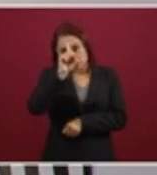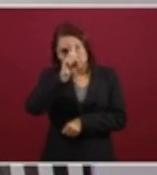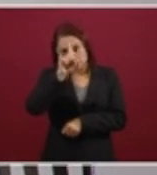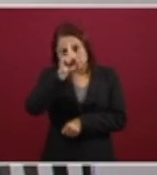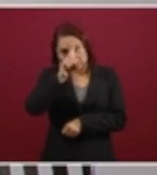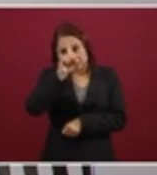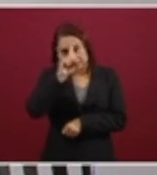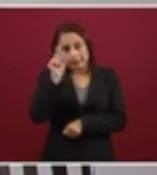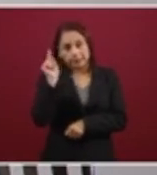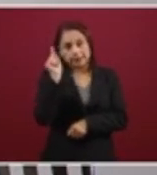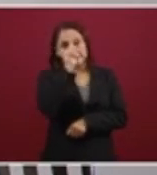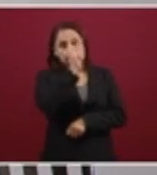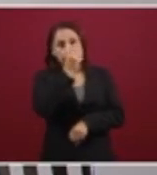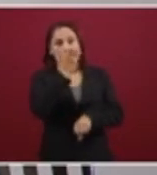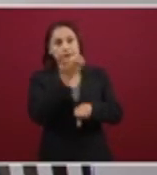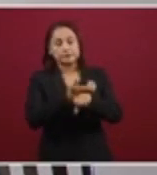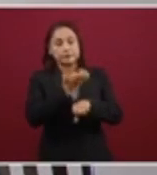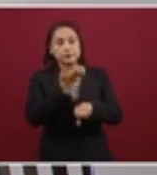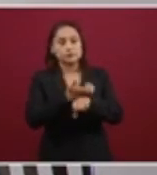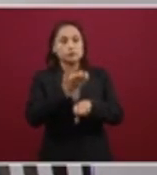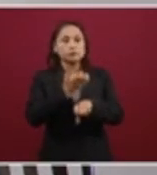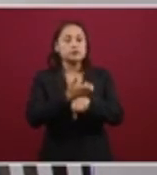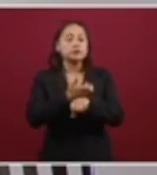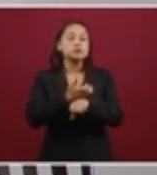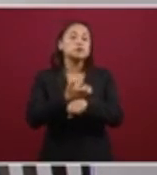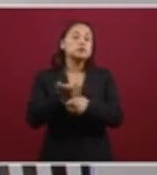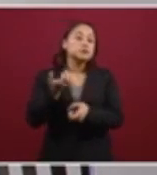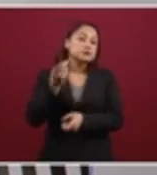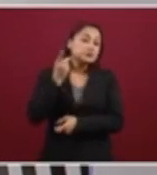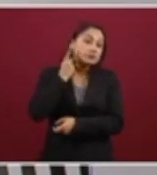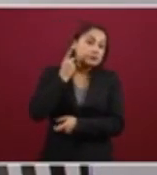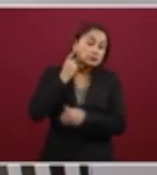legisladores de Estados Unidos que vienen